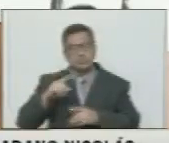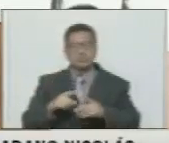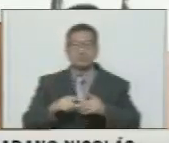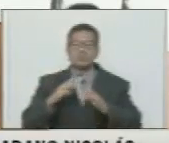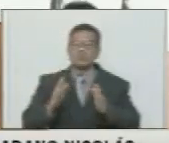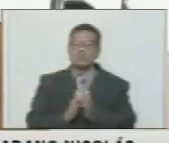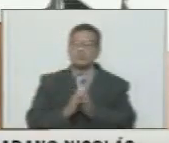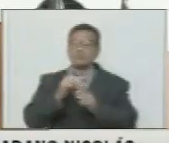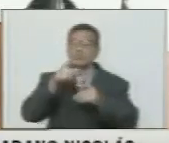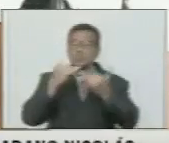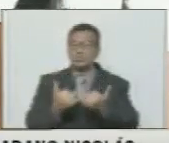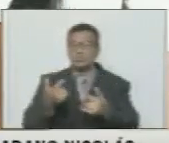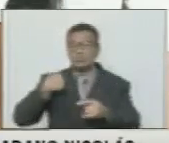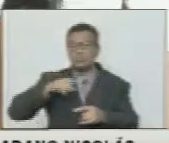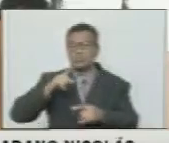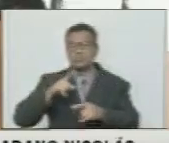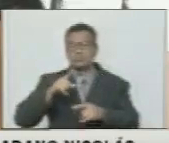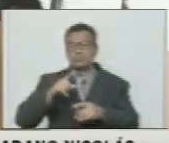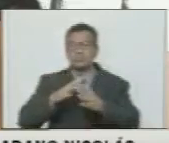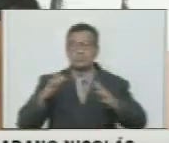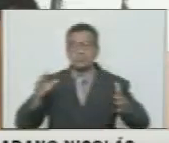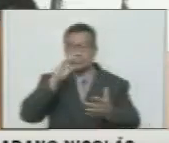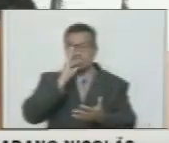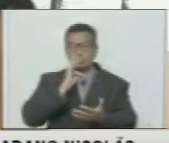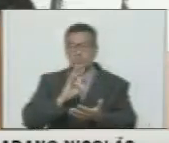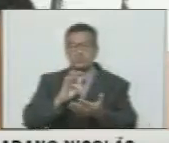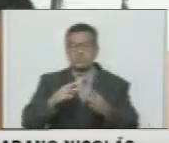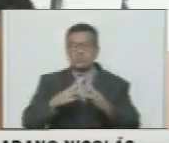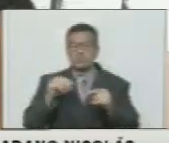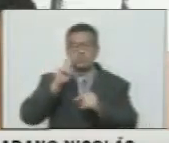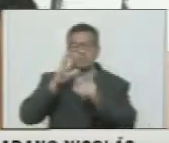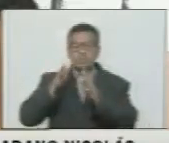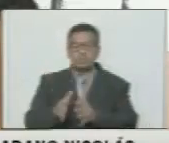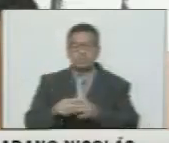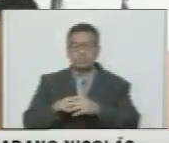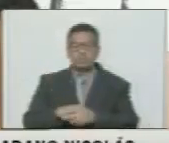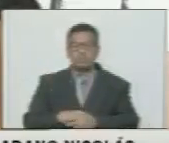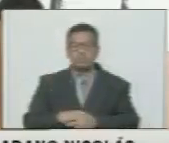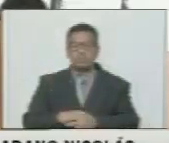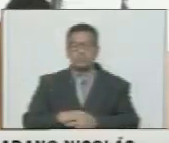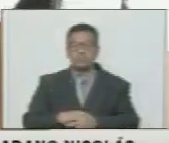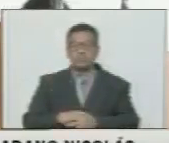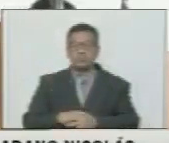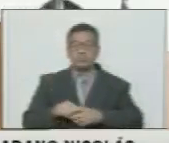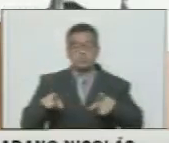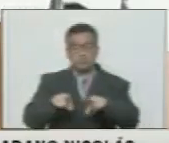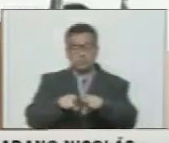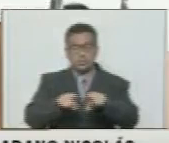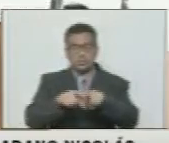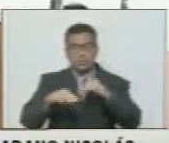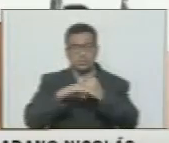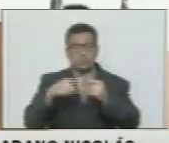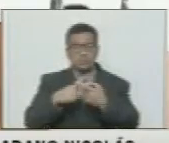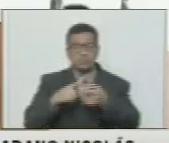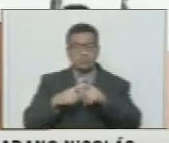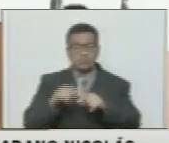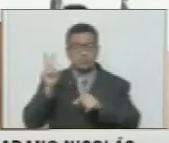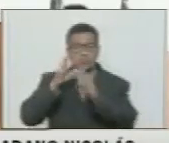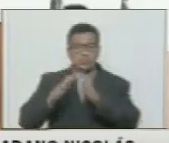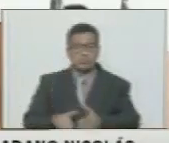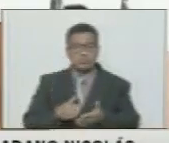aunque la santificación ya la tiene por la inmensa fe de todos los venezolanos. Al igual que otros